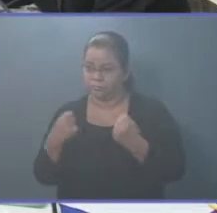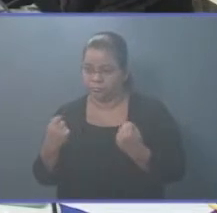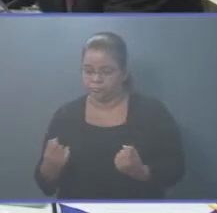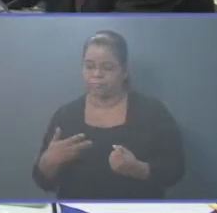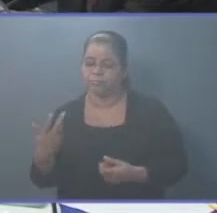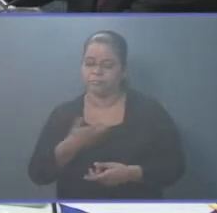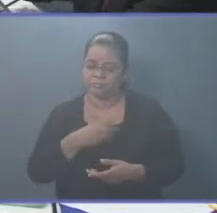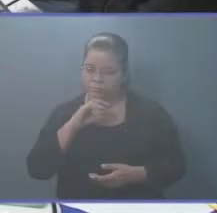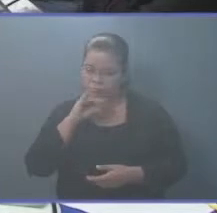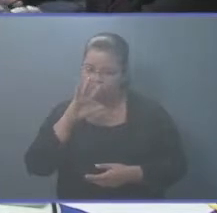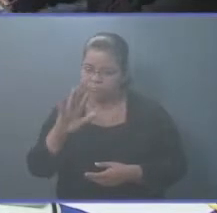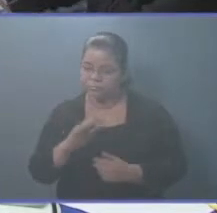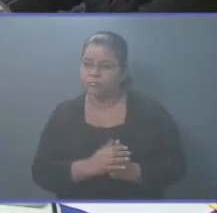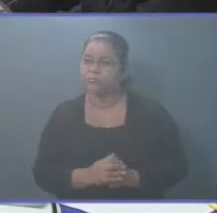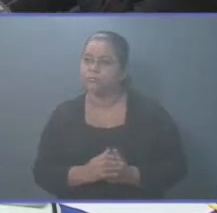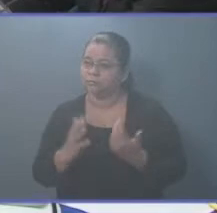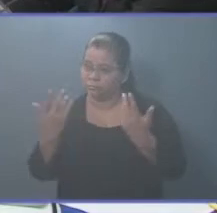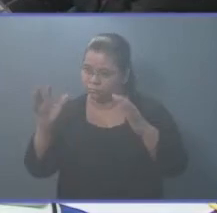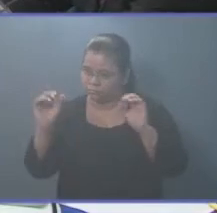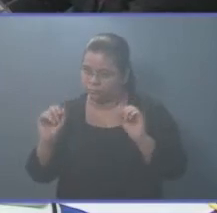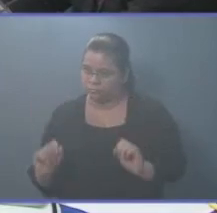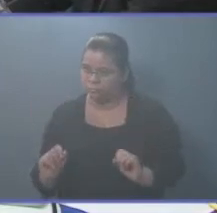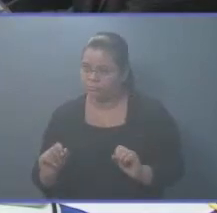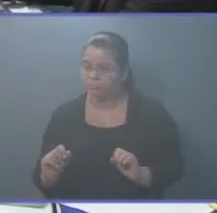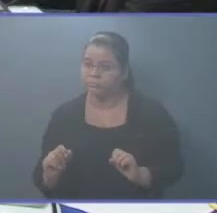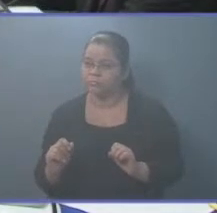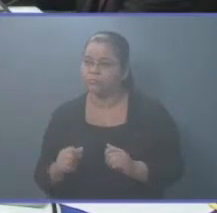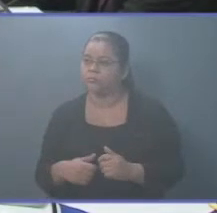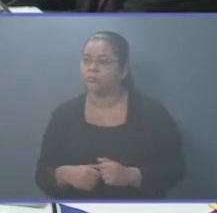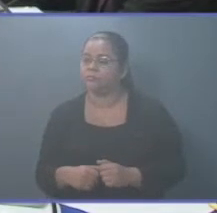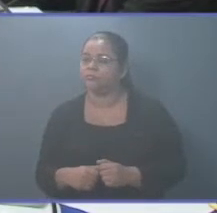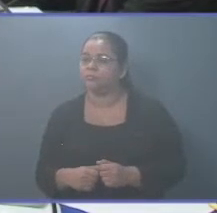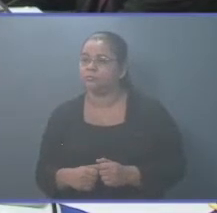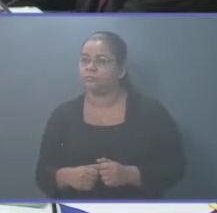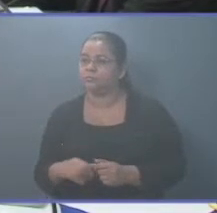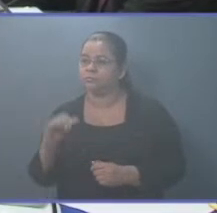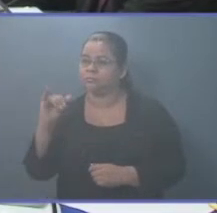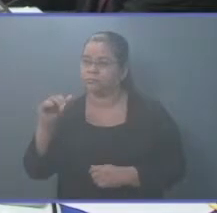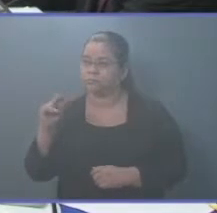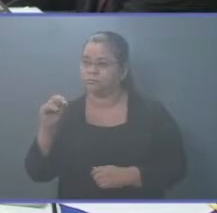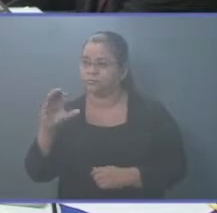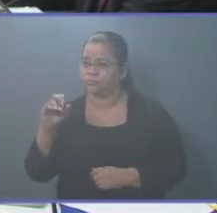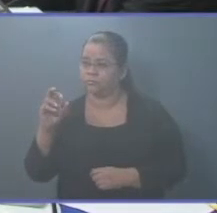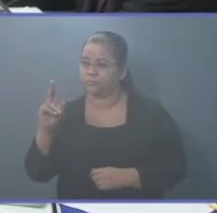continuamos, podrán disponerse que sean incautados tal como estaban.